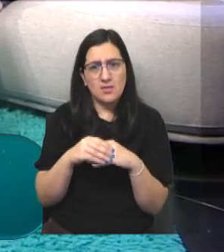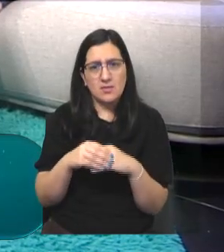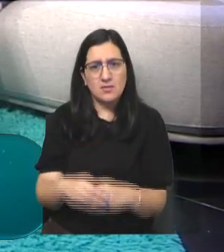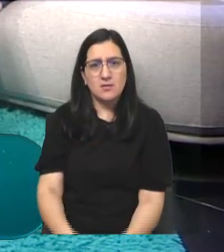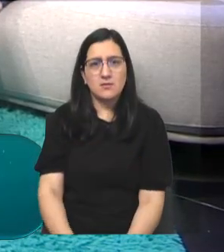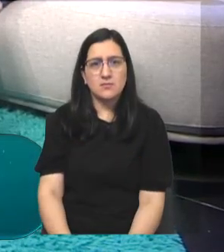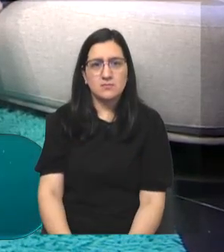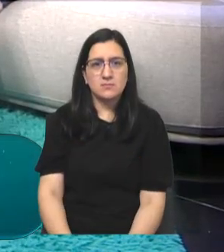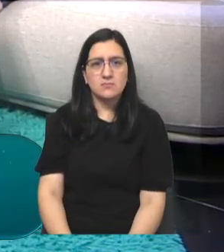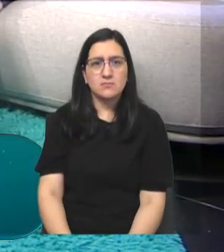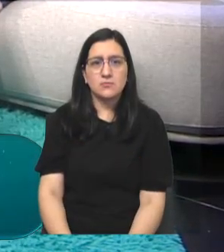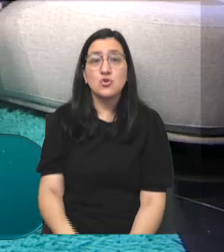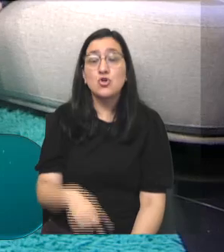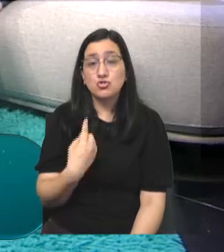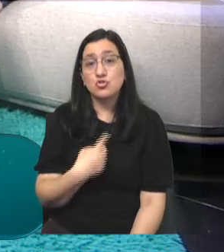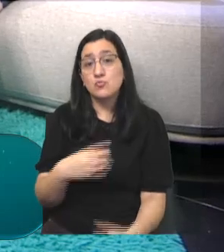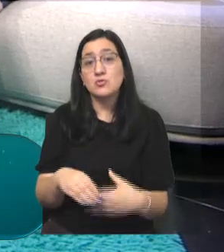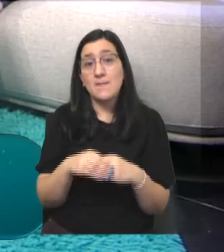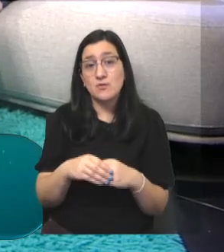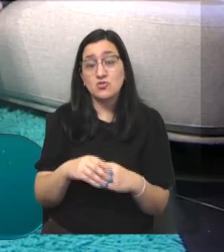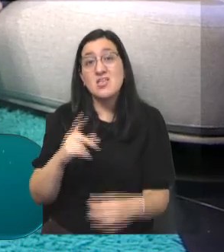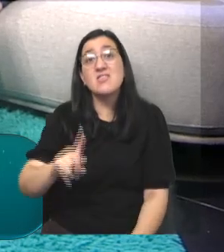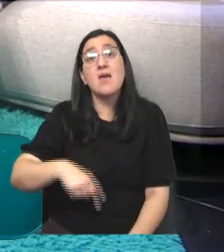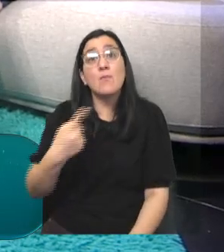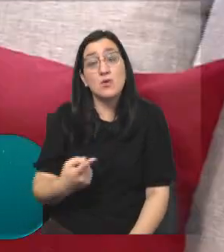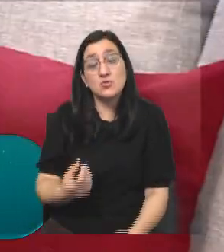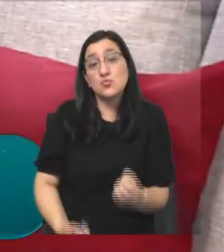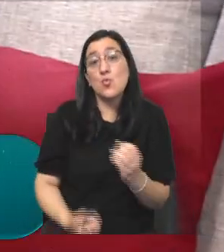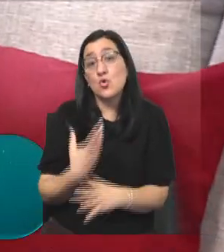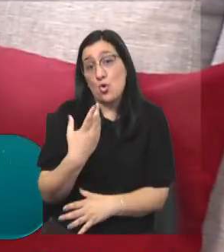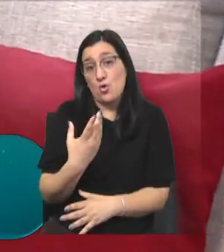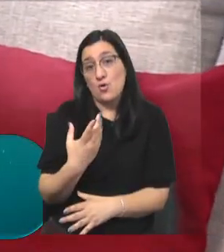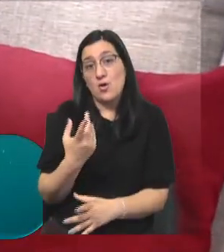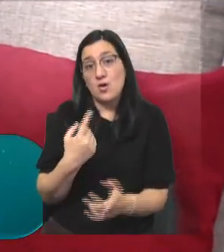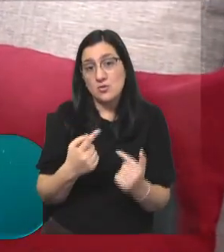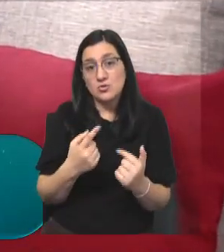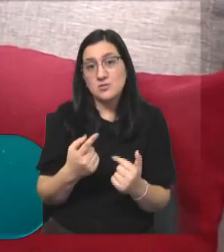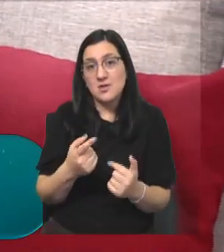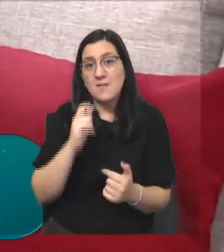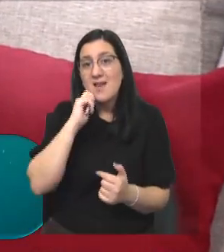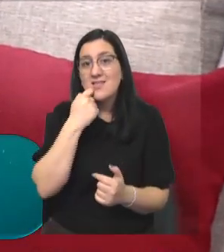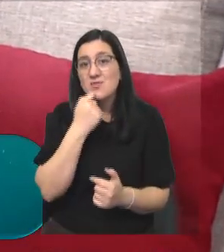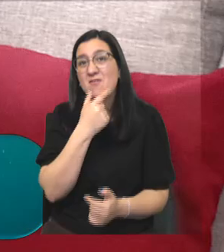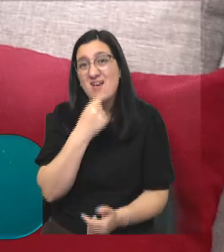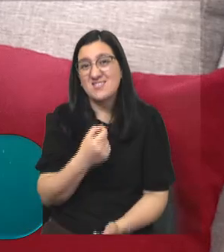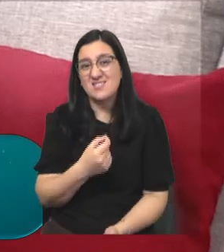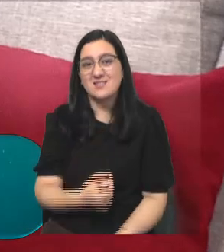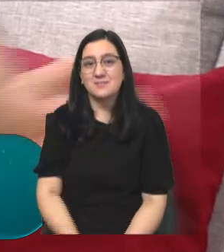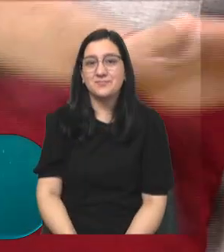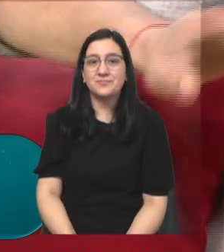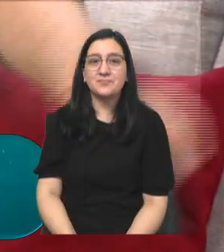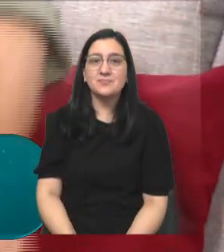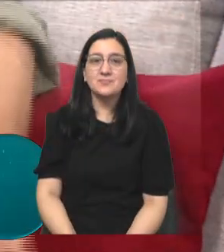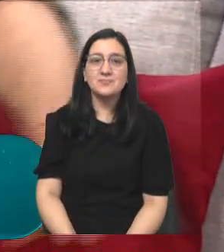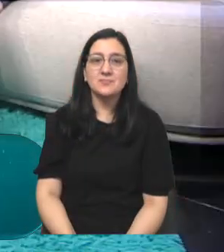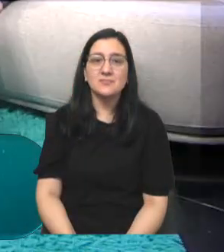¿no? Somos amigos, ¿no? Y después surgió todo esto, o sea que la cosa se hace mucho más... Más linda y más fácil. En